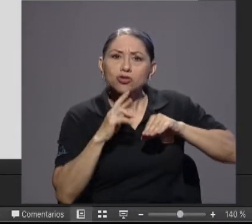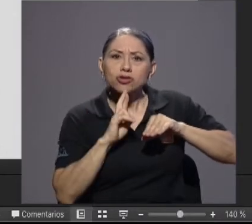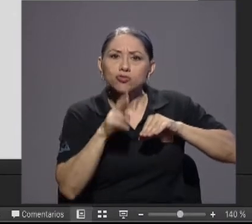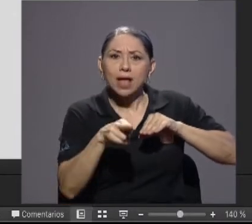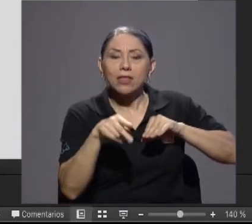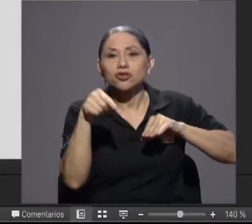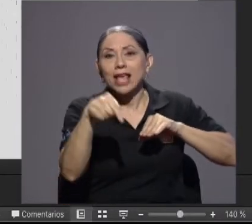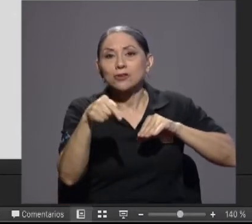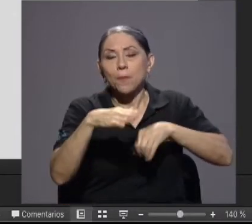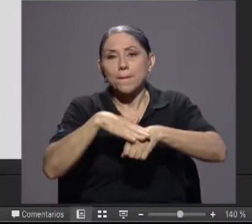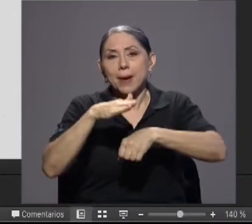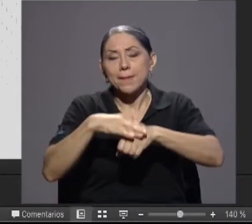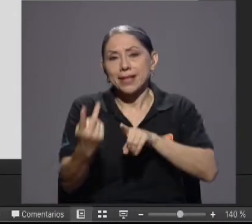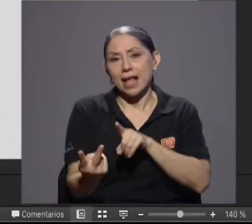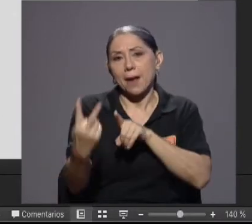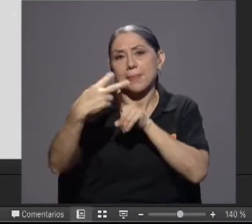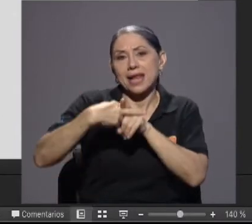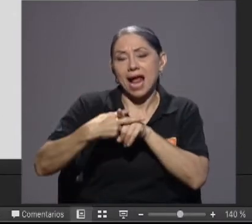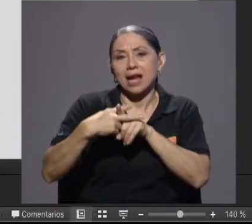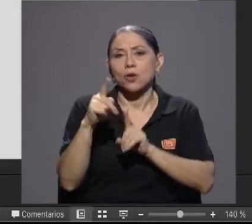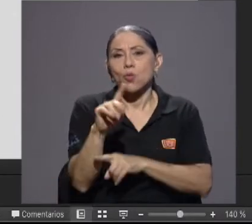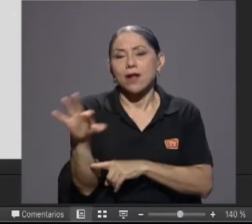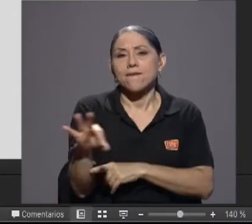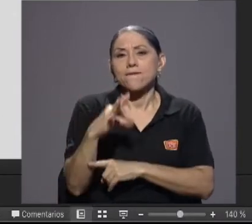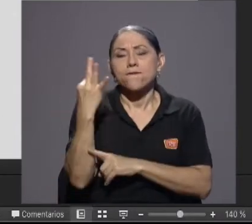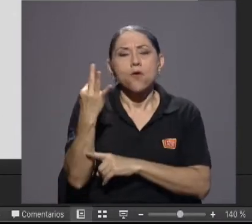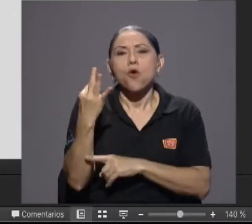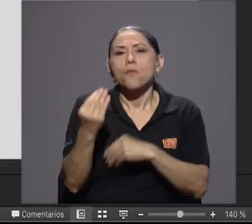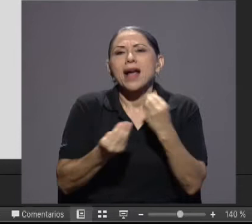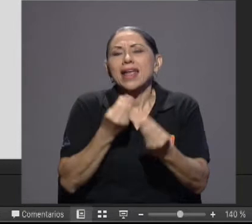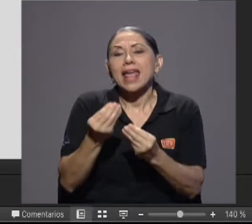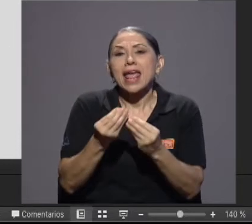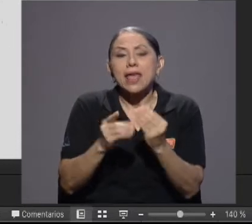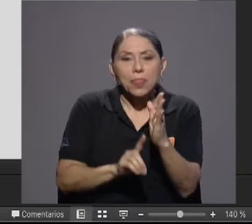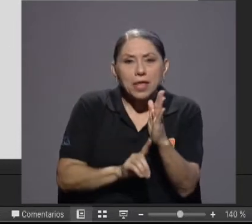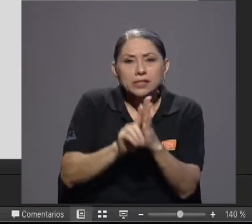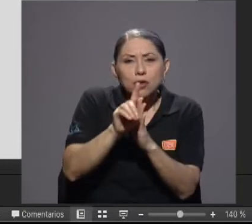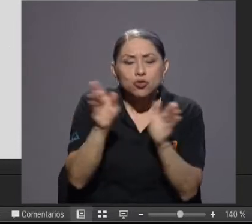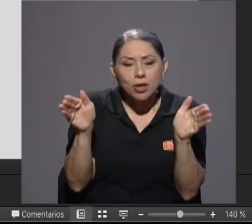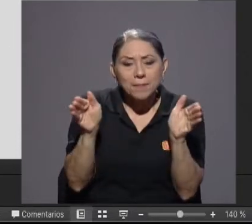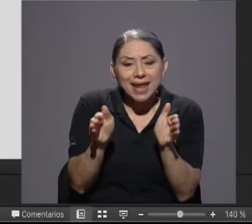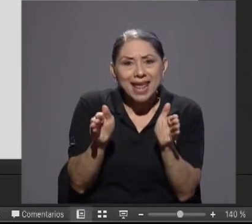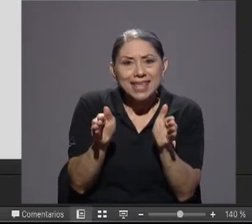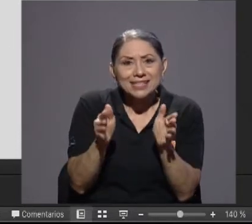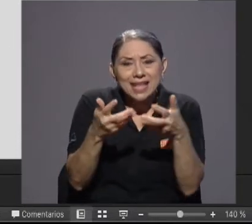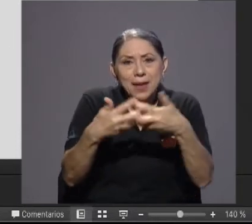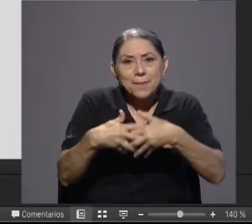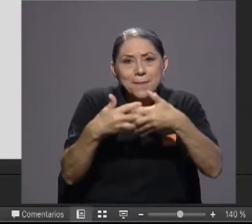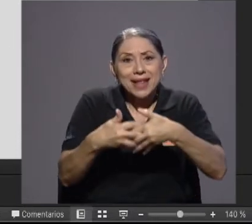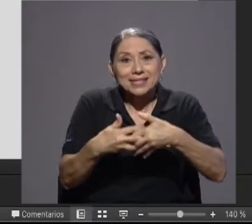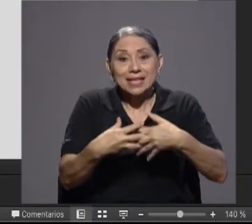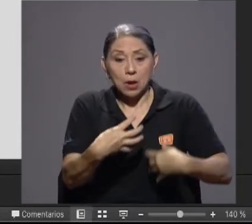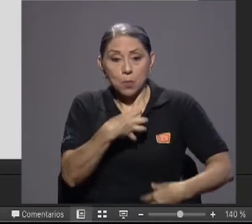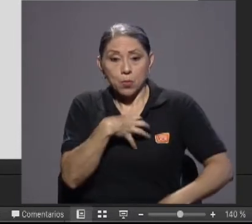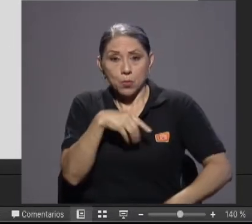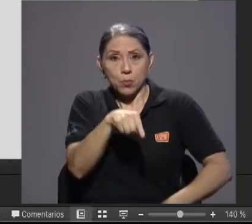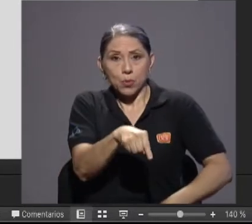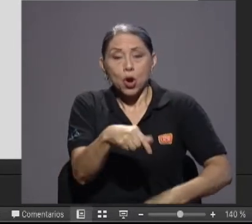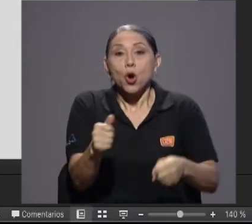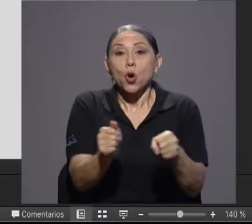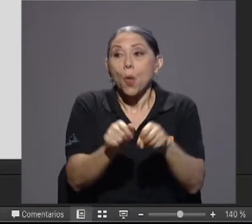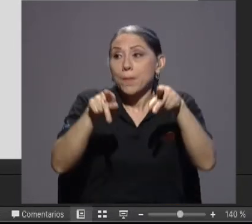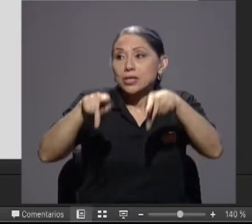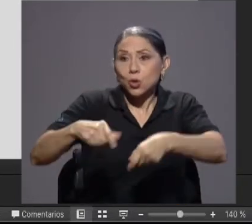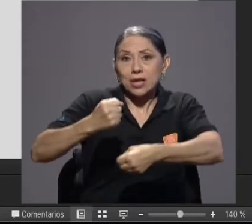aplicar un mecanismo que es el desarrollo de pequeñas microempresas locales con mano de obra